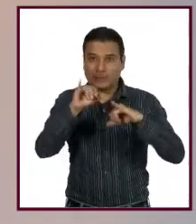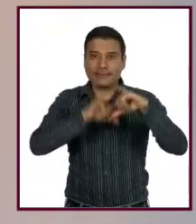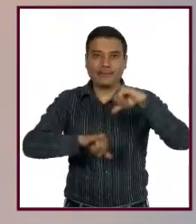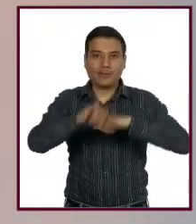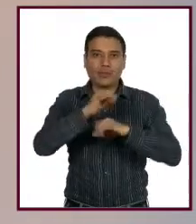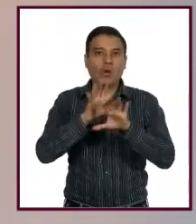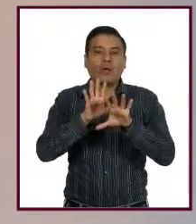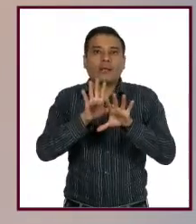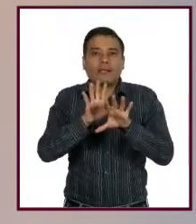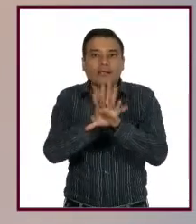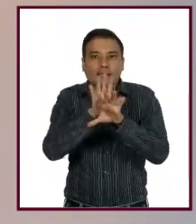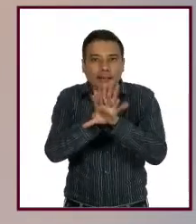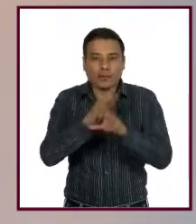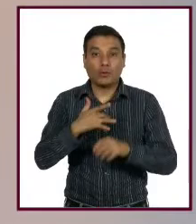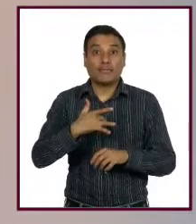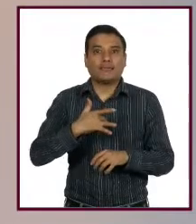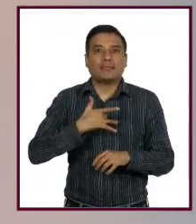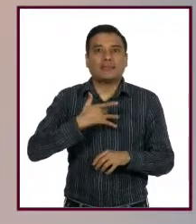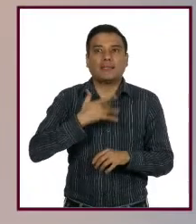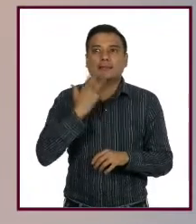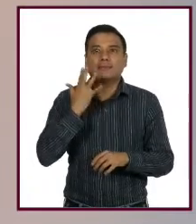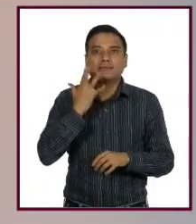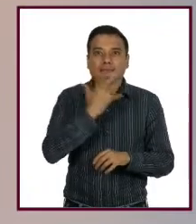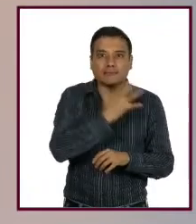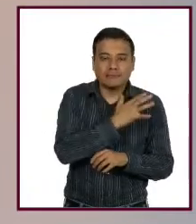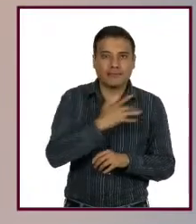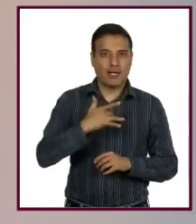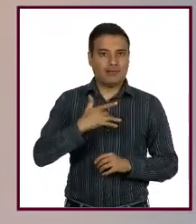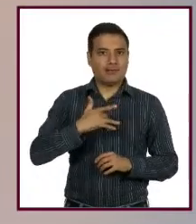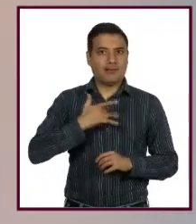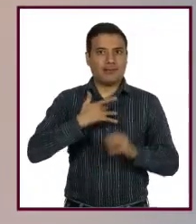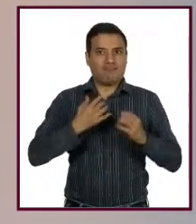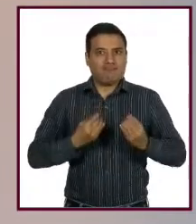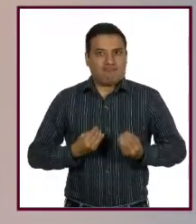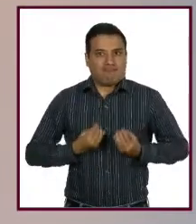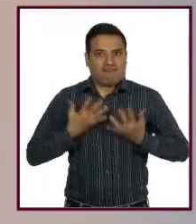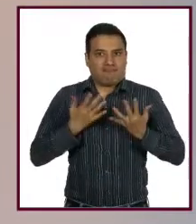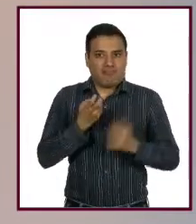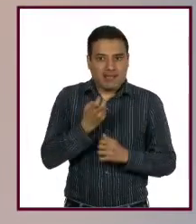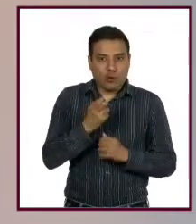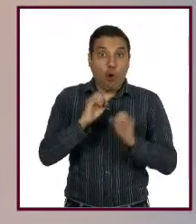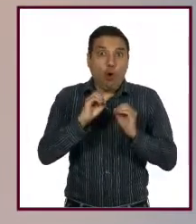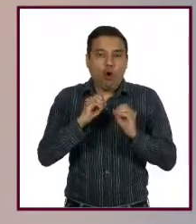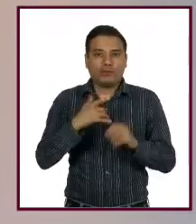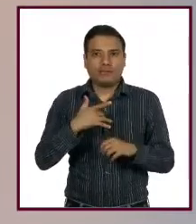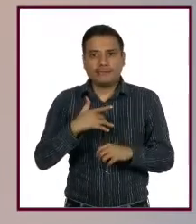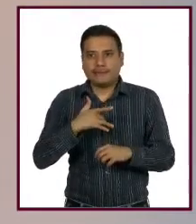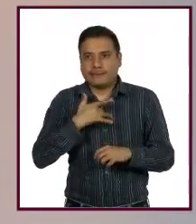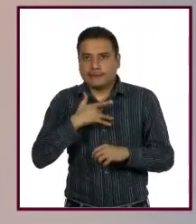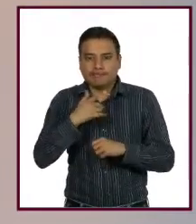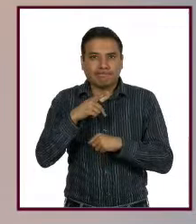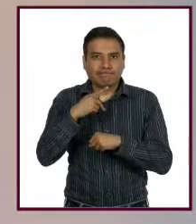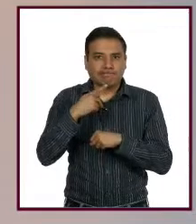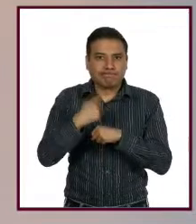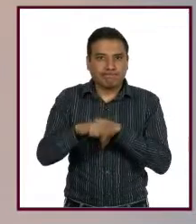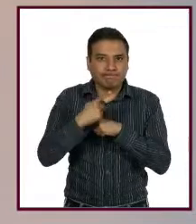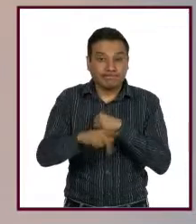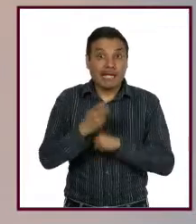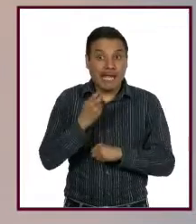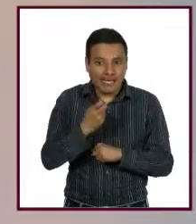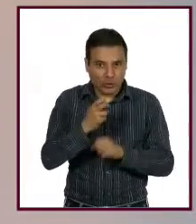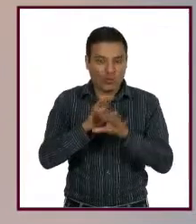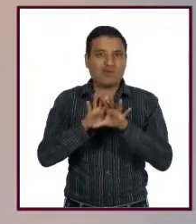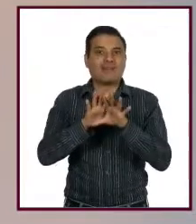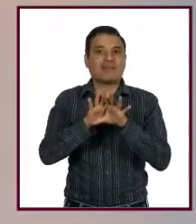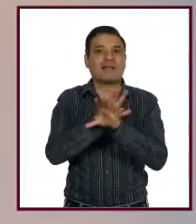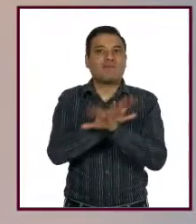nuestros sistemas de motivación, en nuestros sistemas que ubican el peligro de alguna forma, y si esto